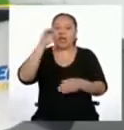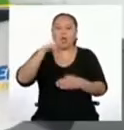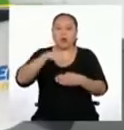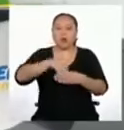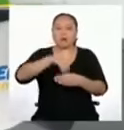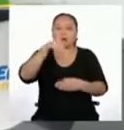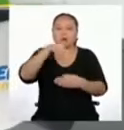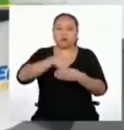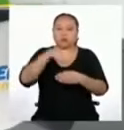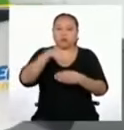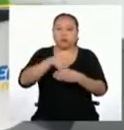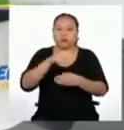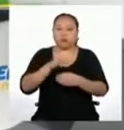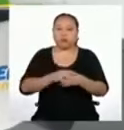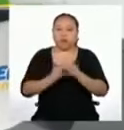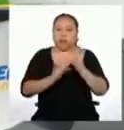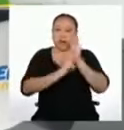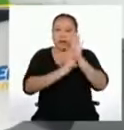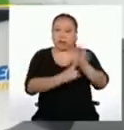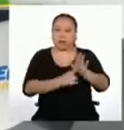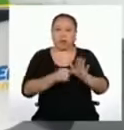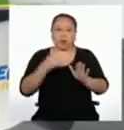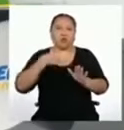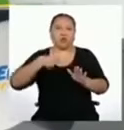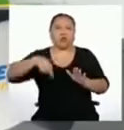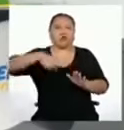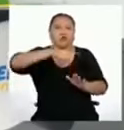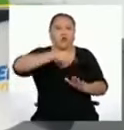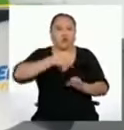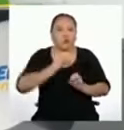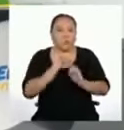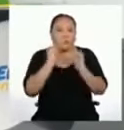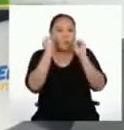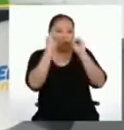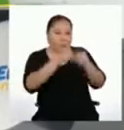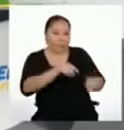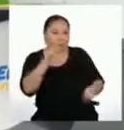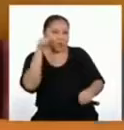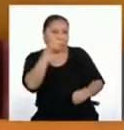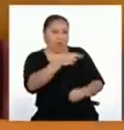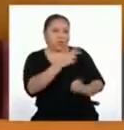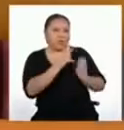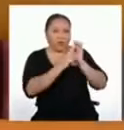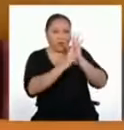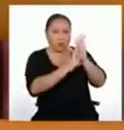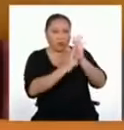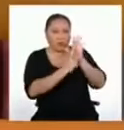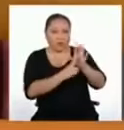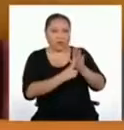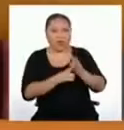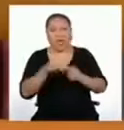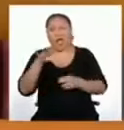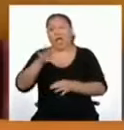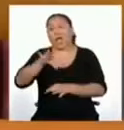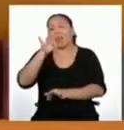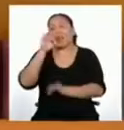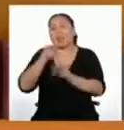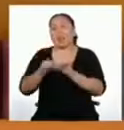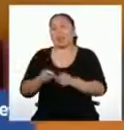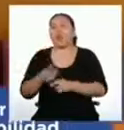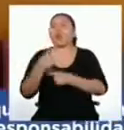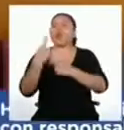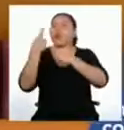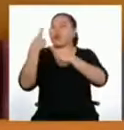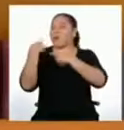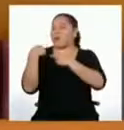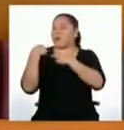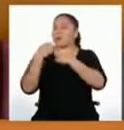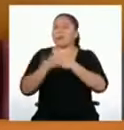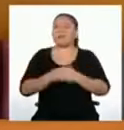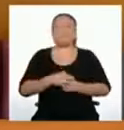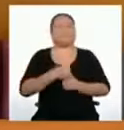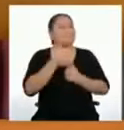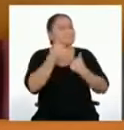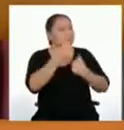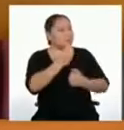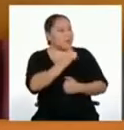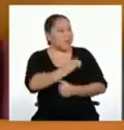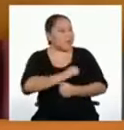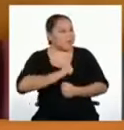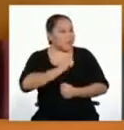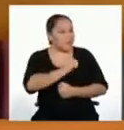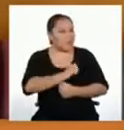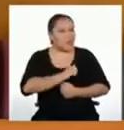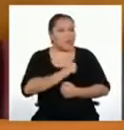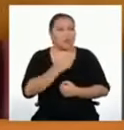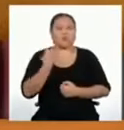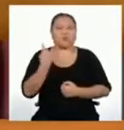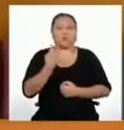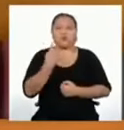nosotras y nosotros nos ponemos ahí. Hay que elegir siempre con responsabilidad. ¡Qué buena actitud, Yanira! Pero no